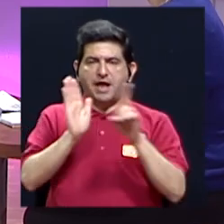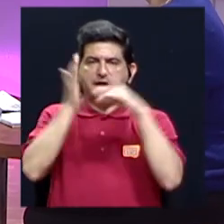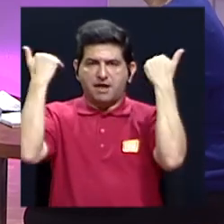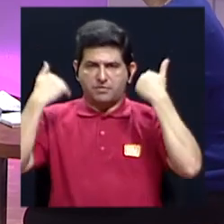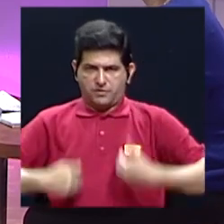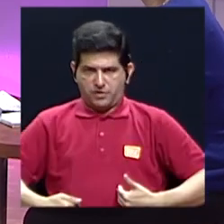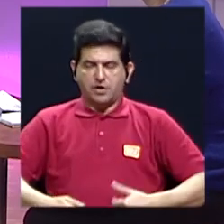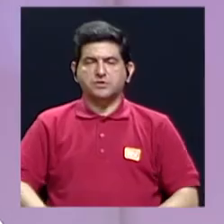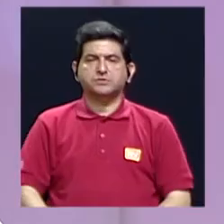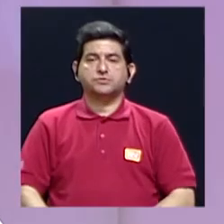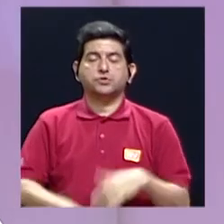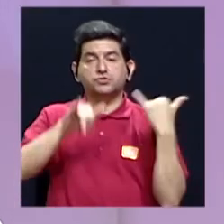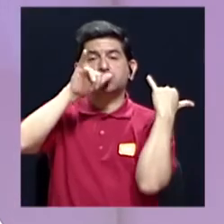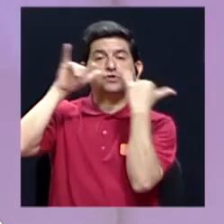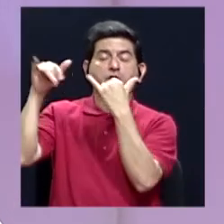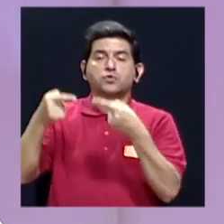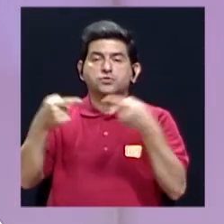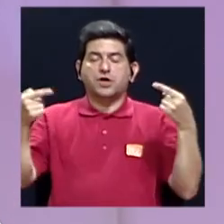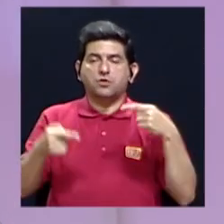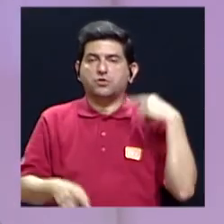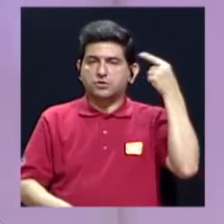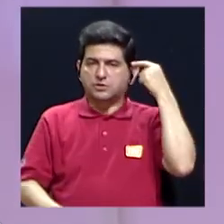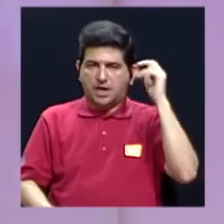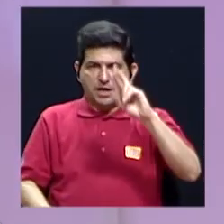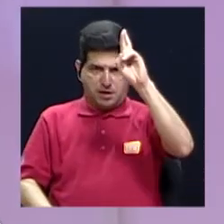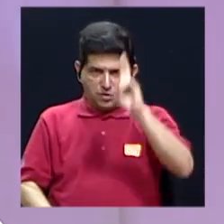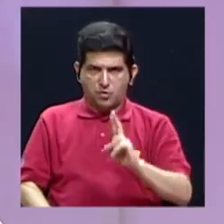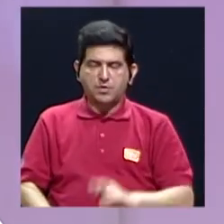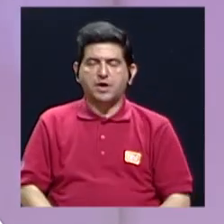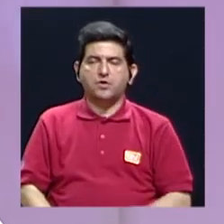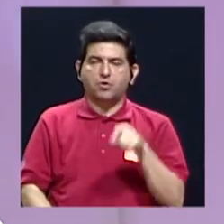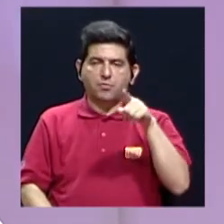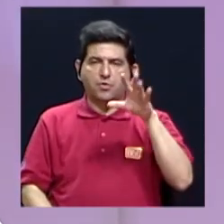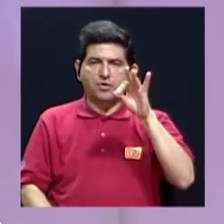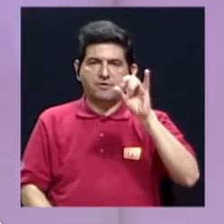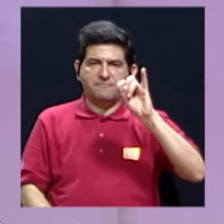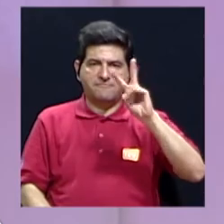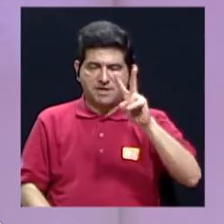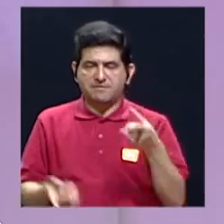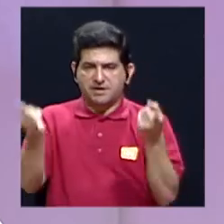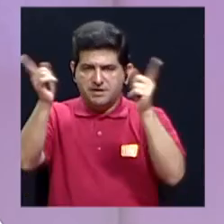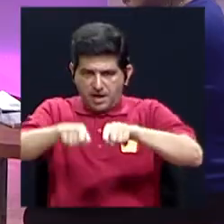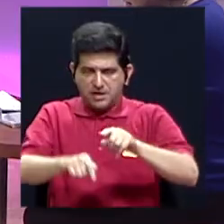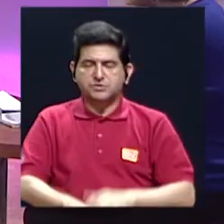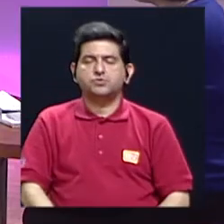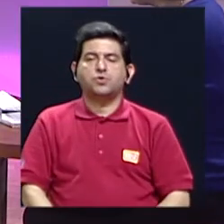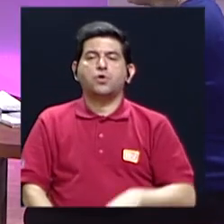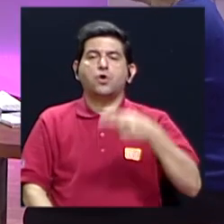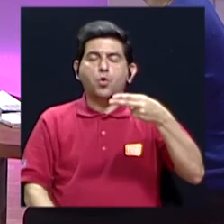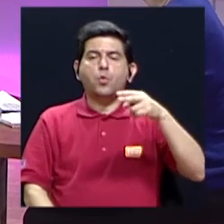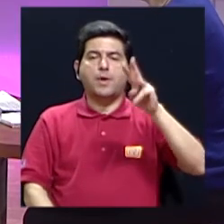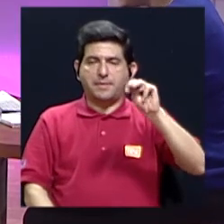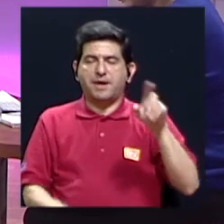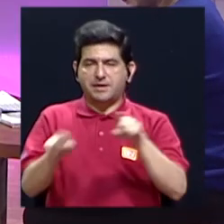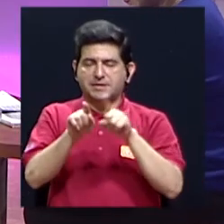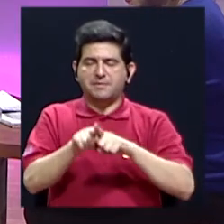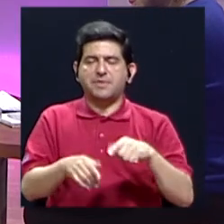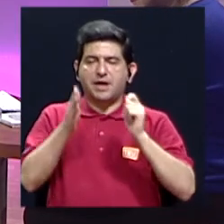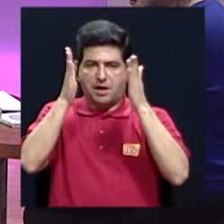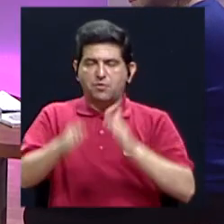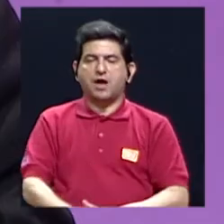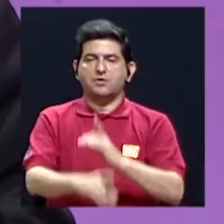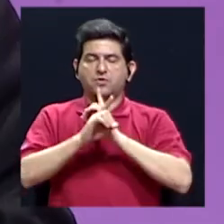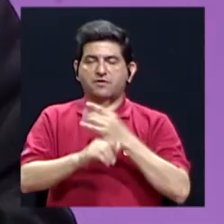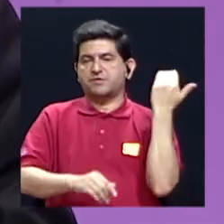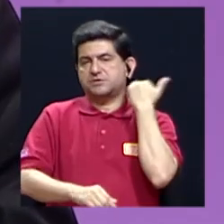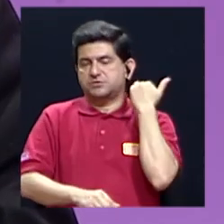Humanos de la denuncia contra el Estado costarricense por fertilización in vitro. Huber May también es abogado, defensor de